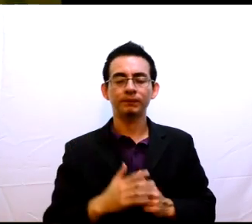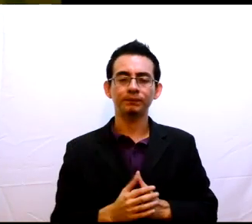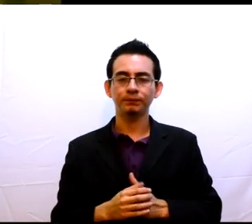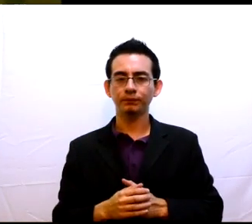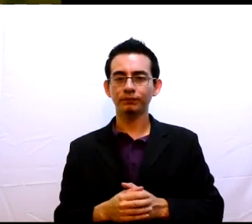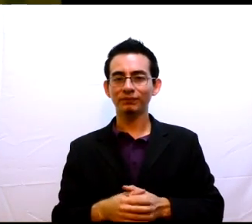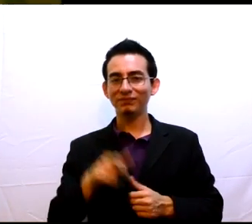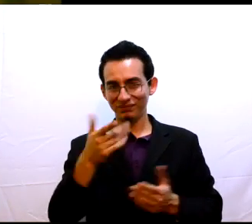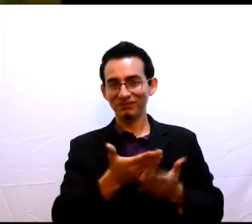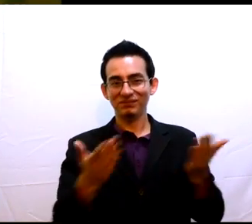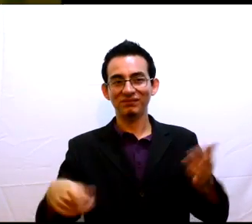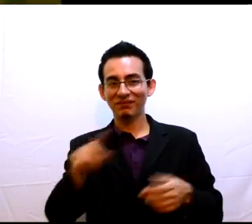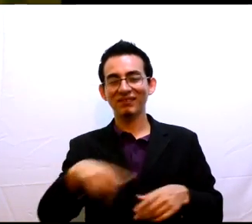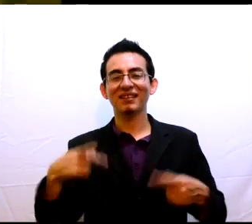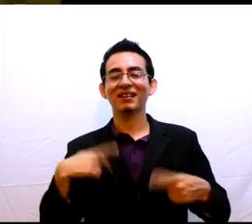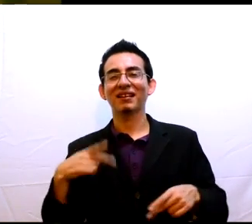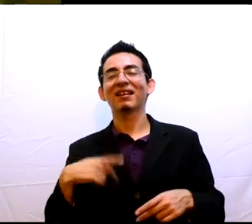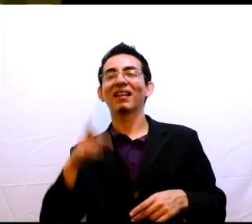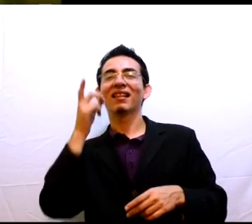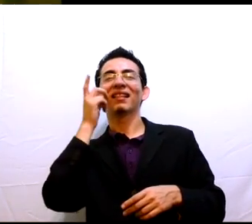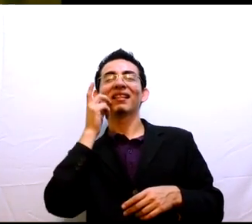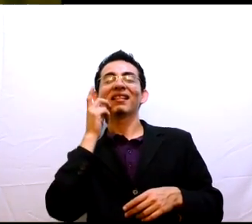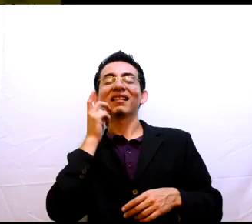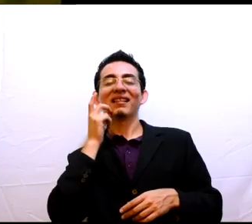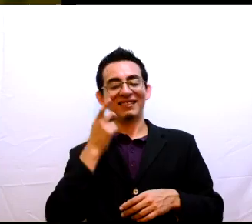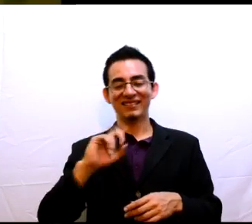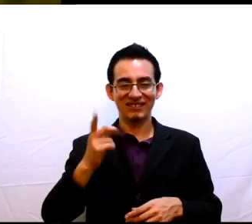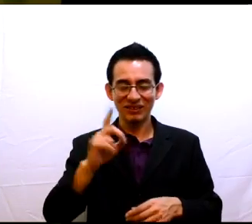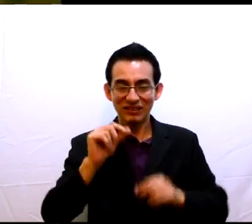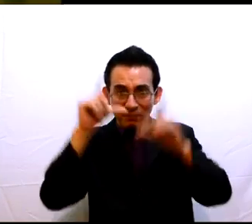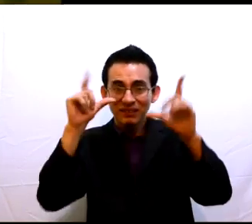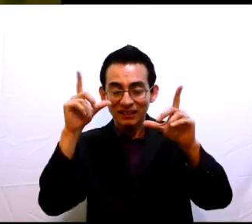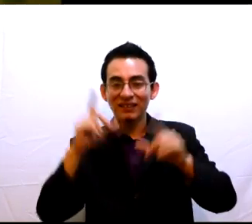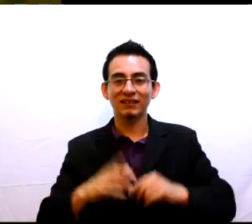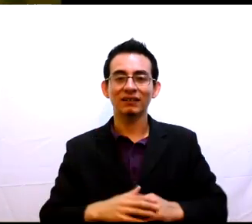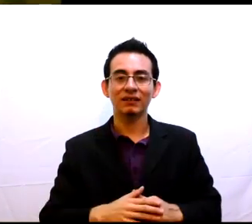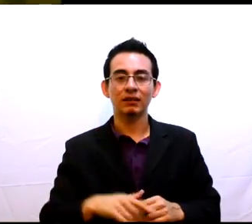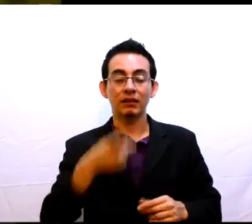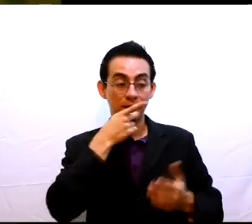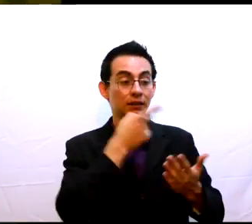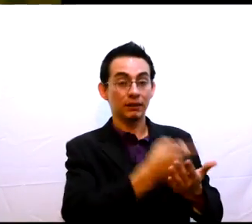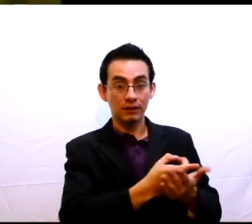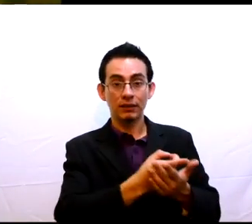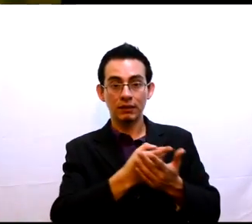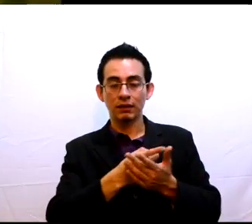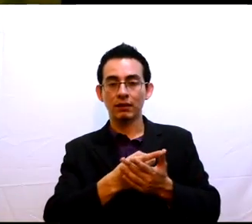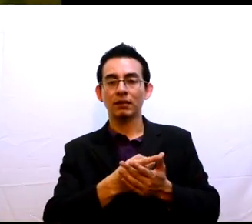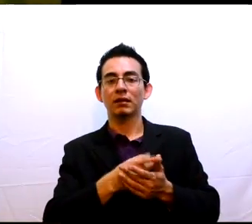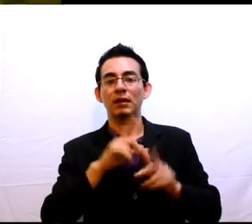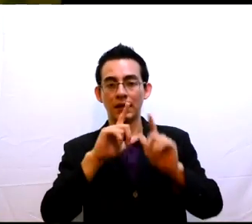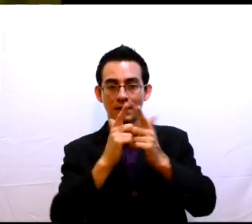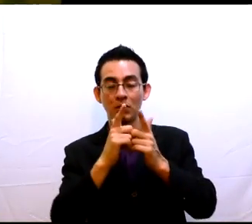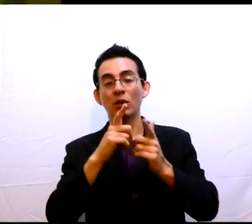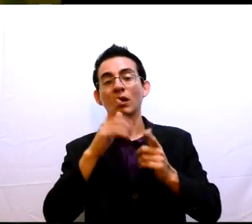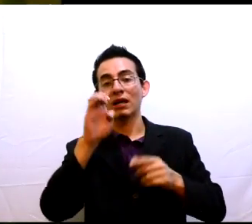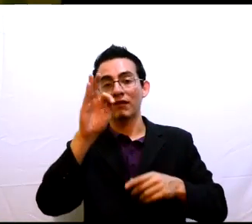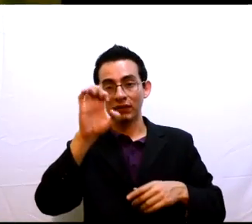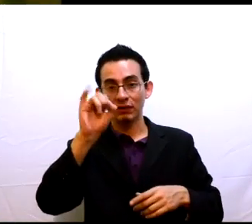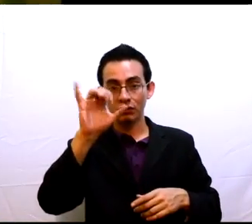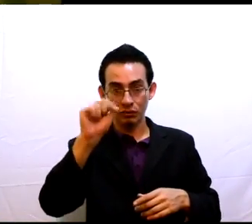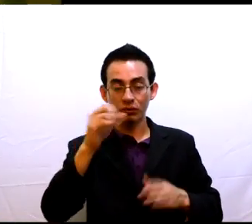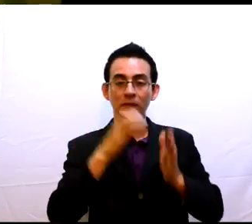no nos duérmete a gusto efesios 428 miren lo que dice efe 4 28 dice